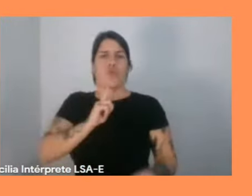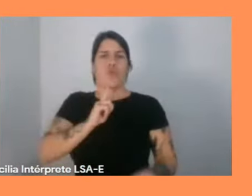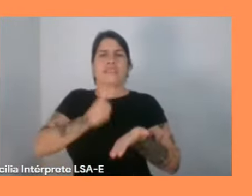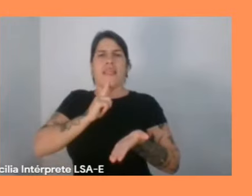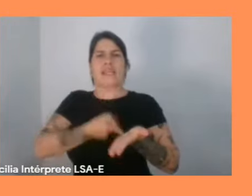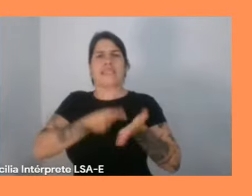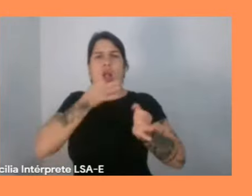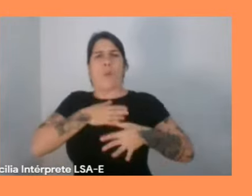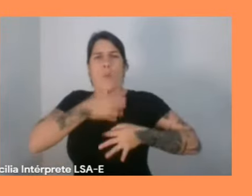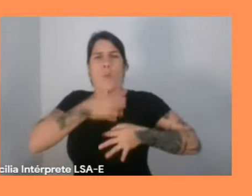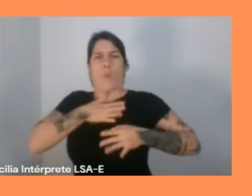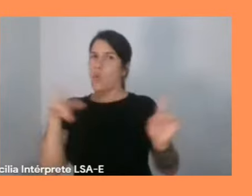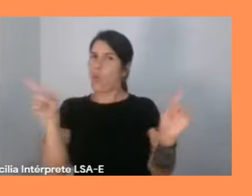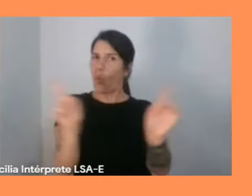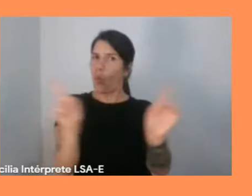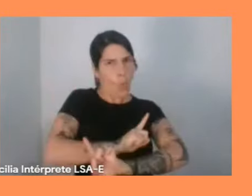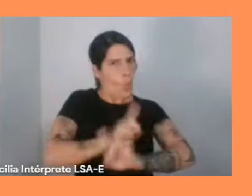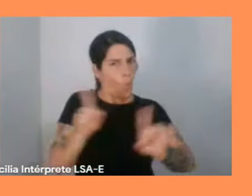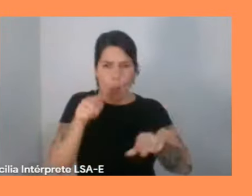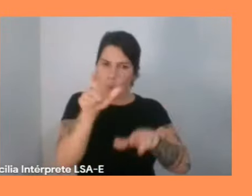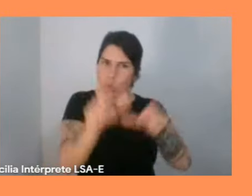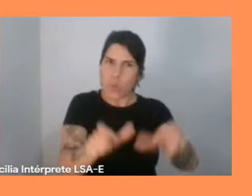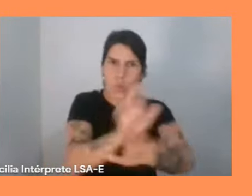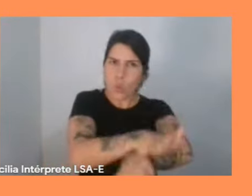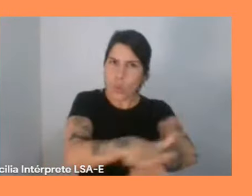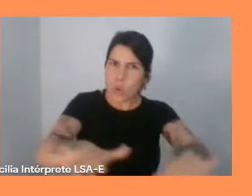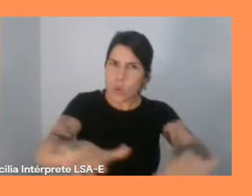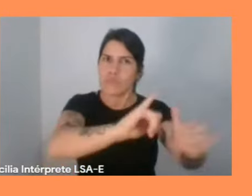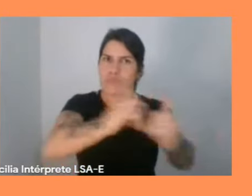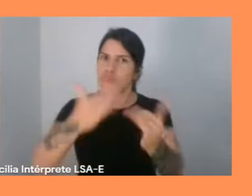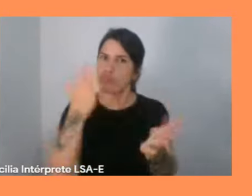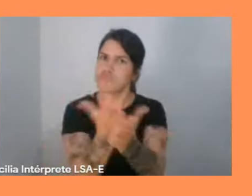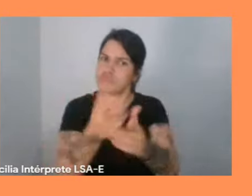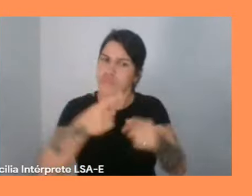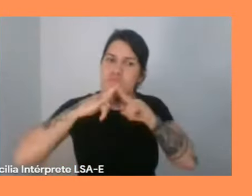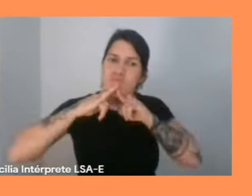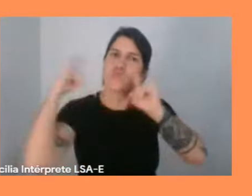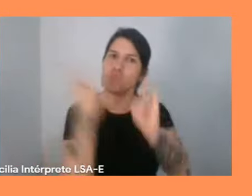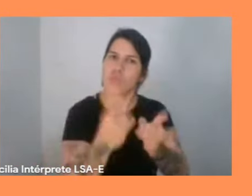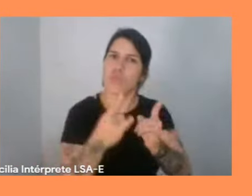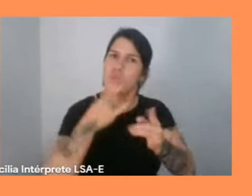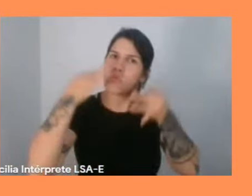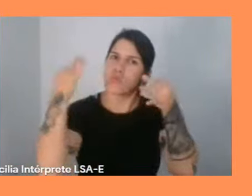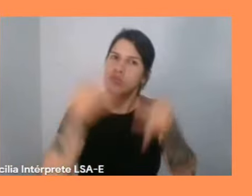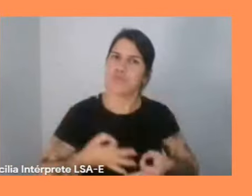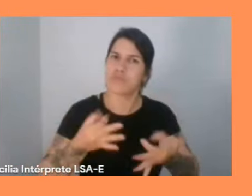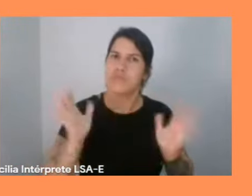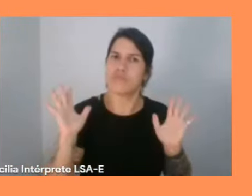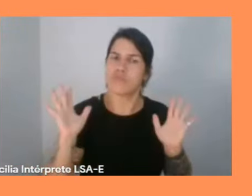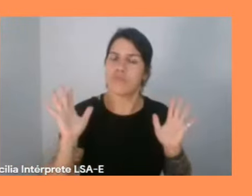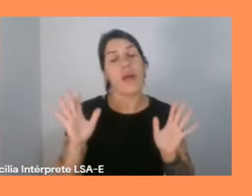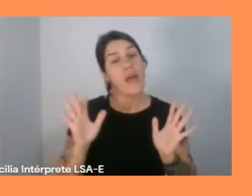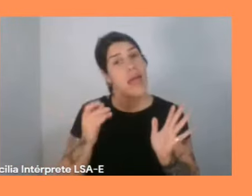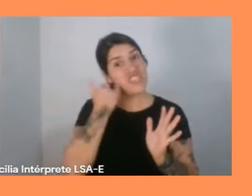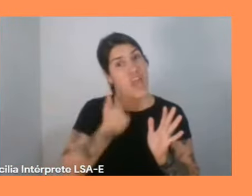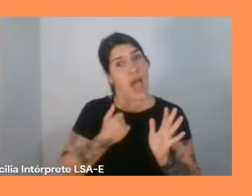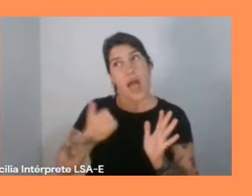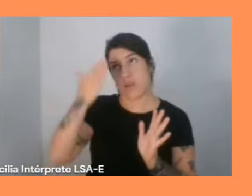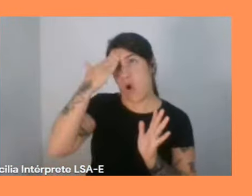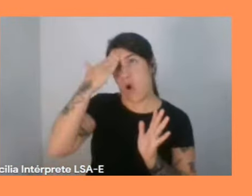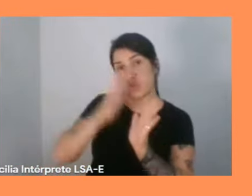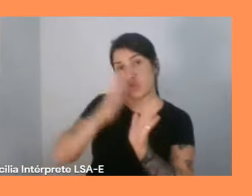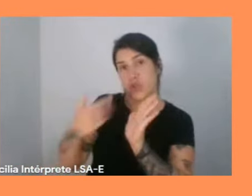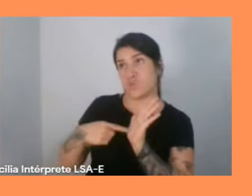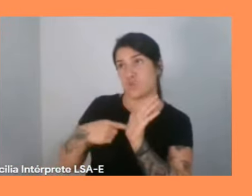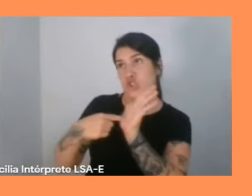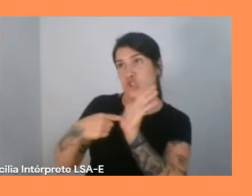perspectiva está plasmada en tratados internacionales de rango constitucional en Argentina y nos obliga a trabajar